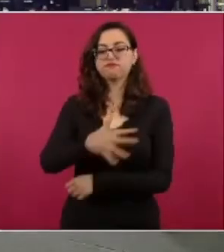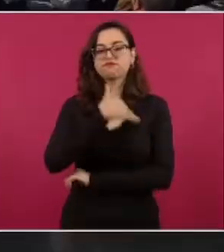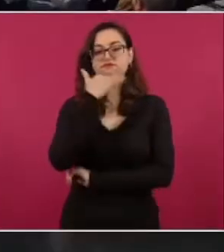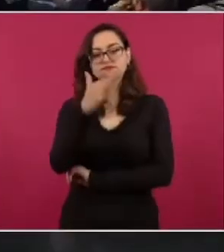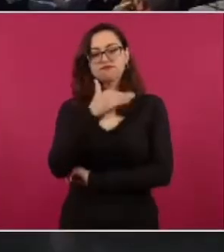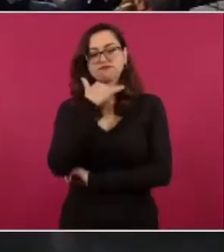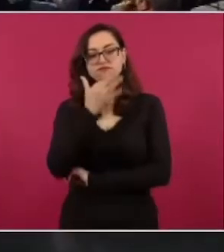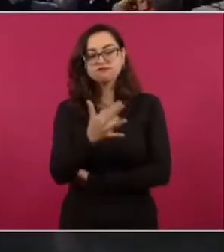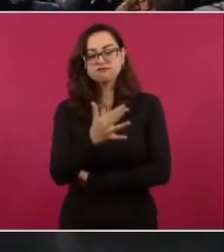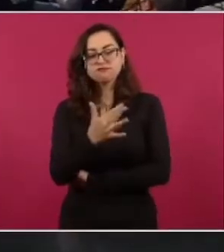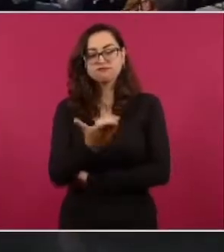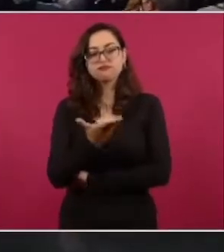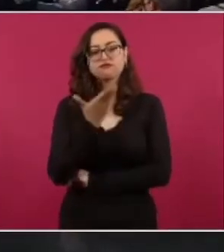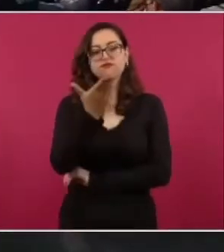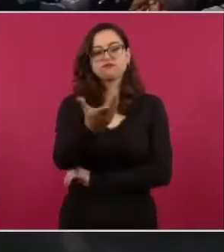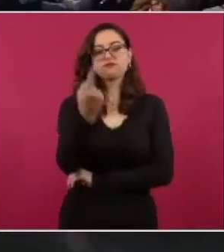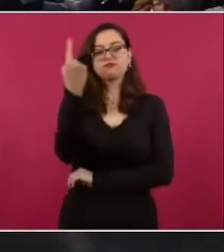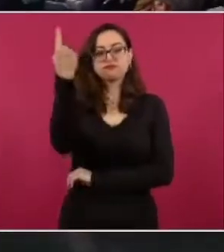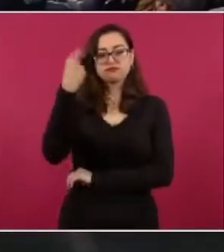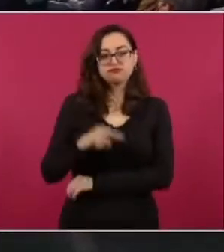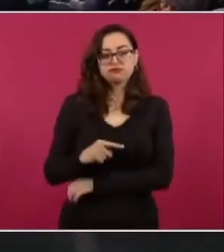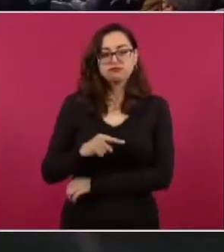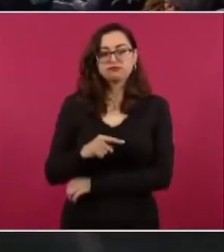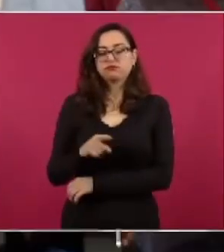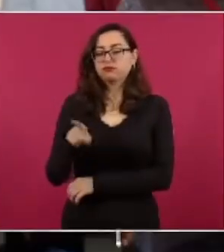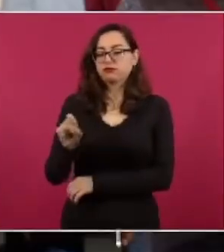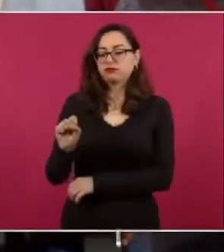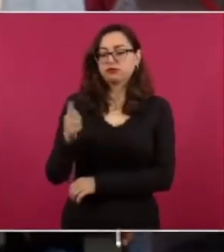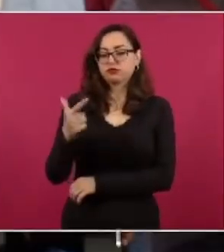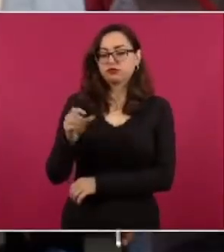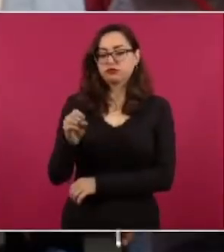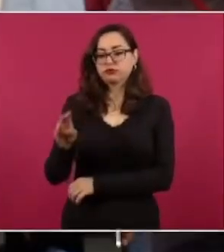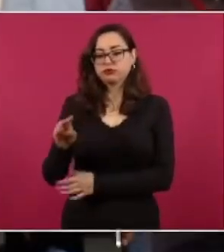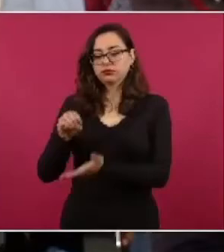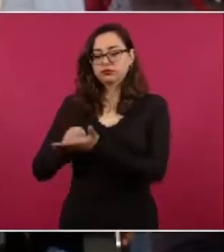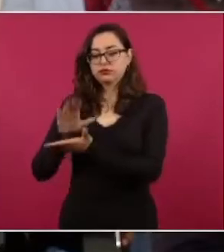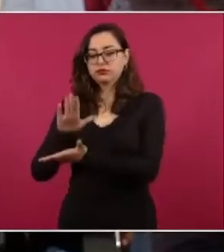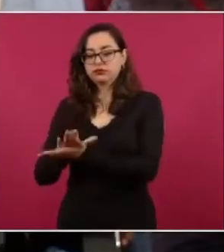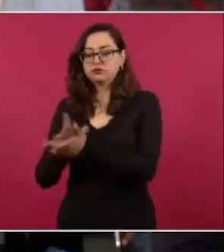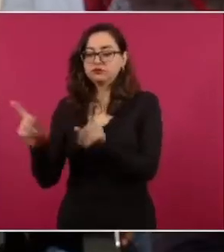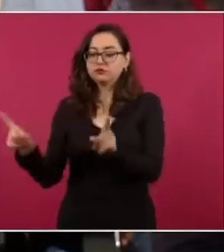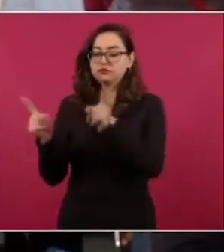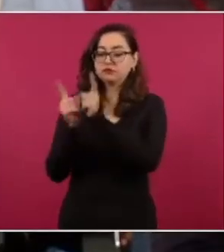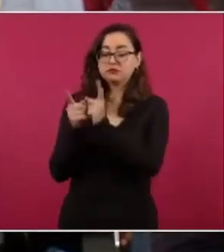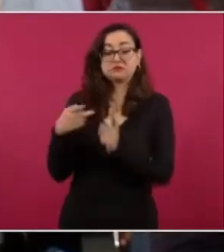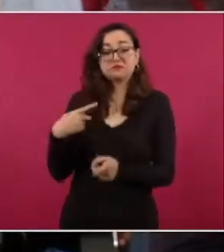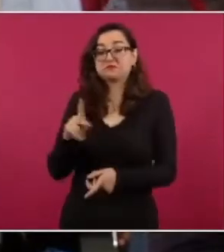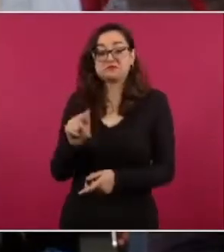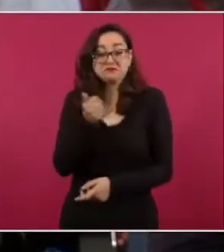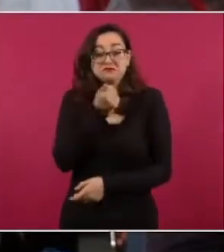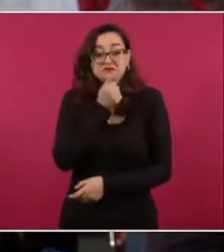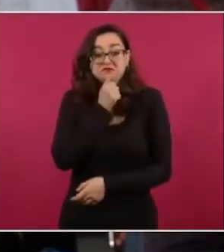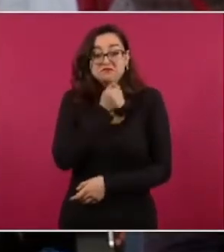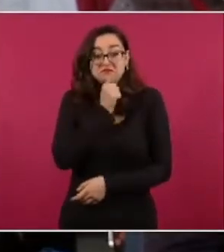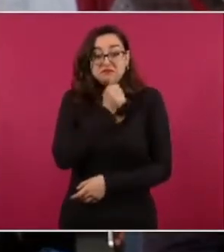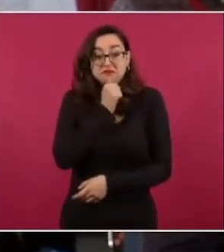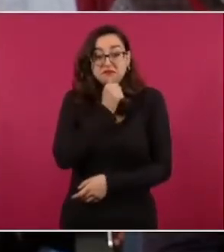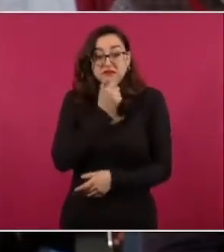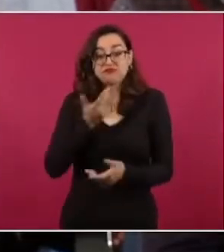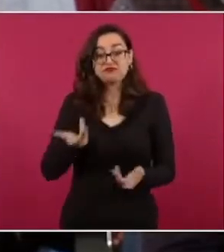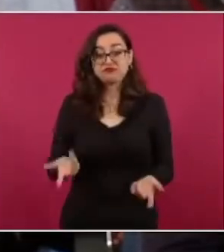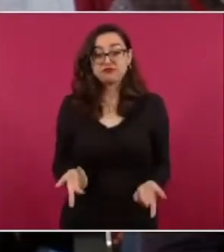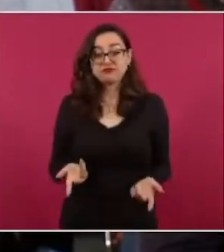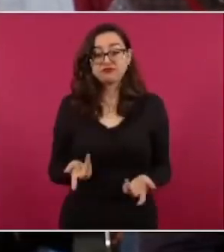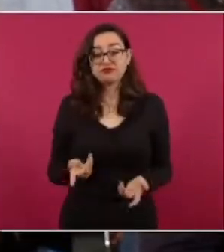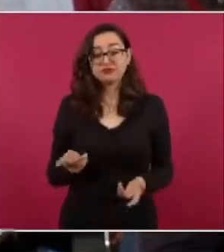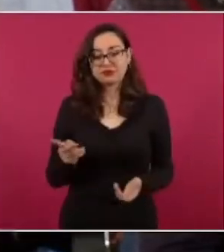nos dirigió con la Secretaría de Gobernación, nada más que no hemos tenido todavía el contacto con ellos, no sé, me imagino